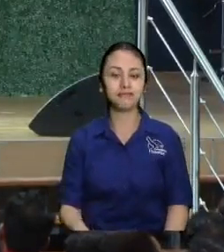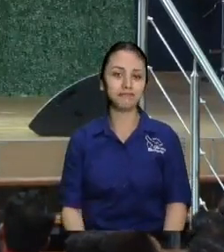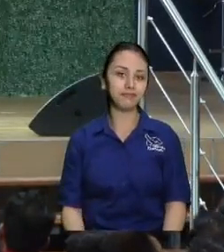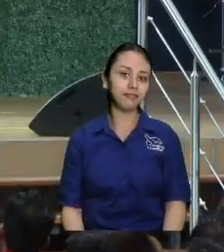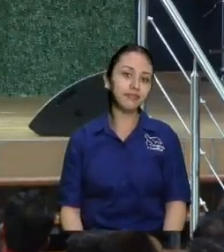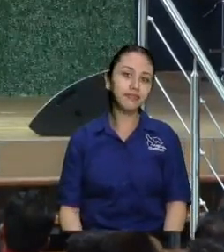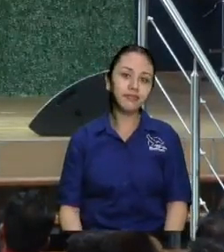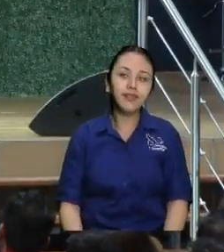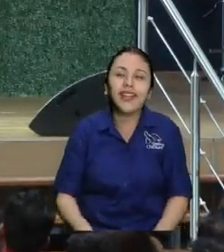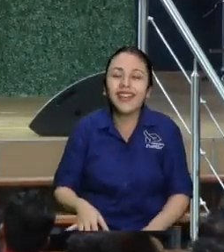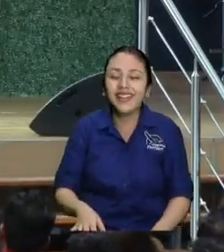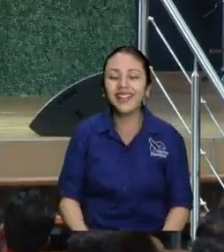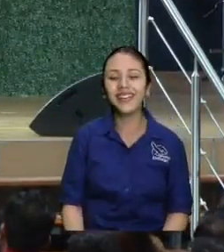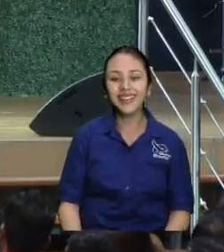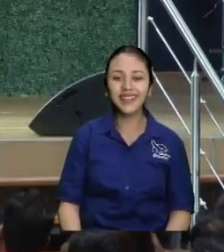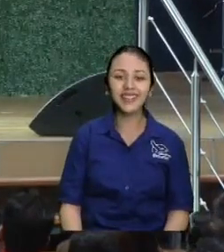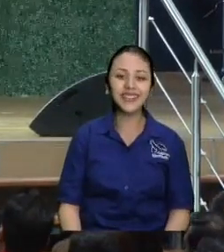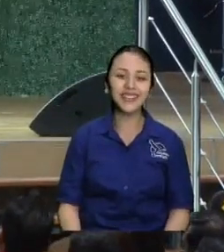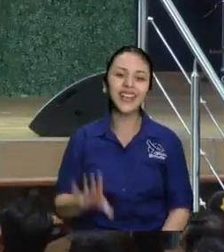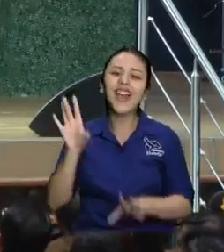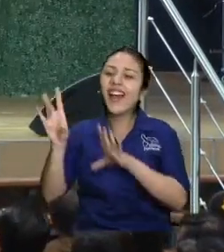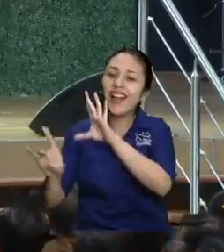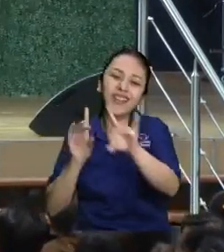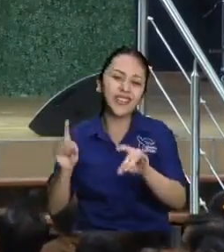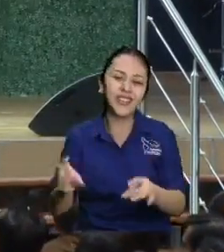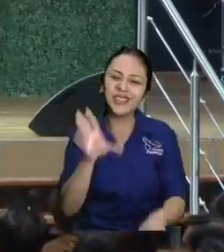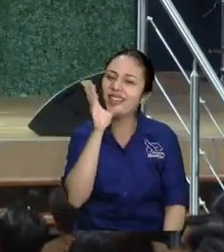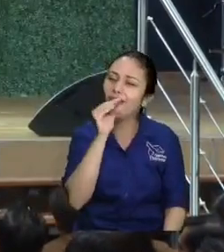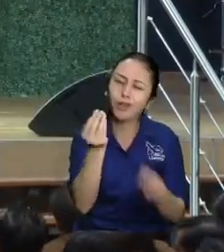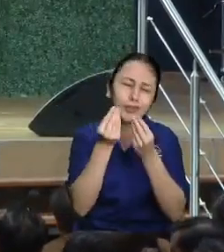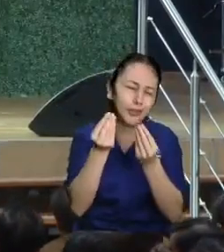Es que algunos sí atarantan, ¿verdad? Pero eso es. Pero sigamos acá.